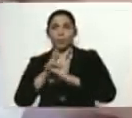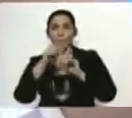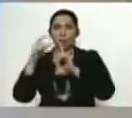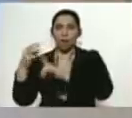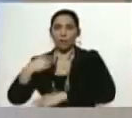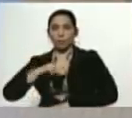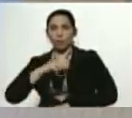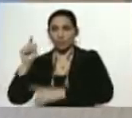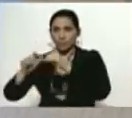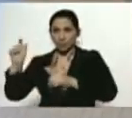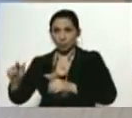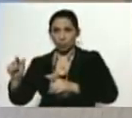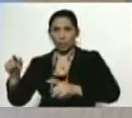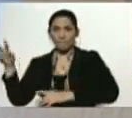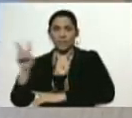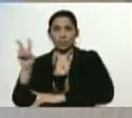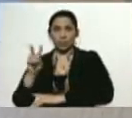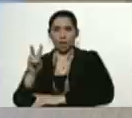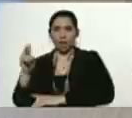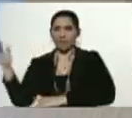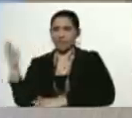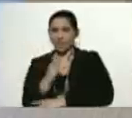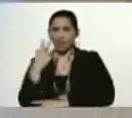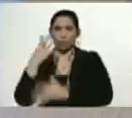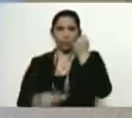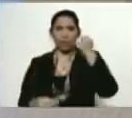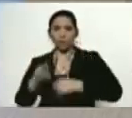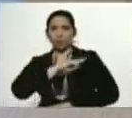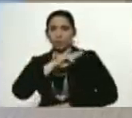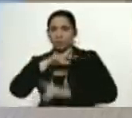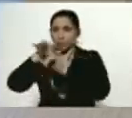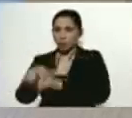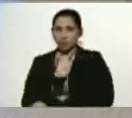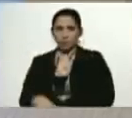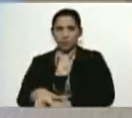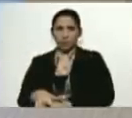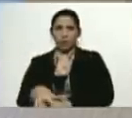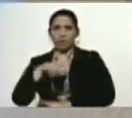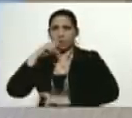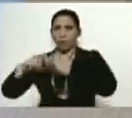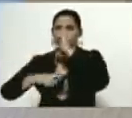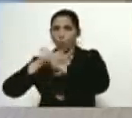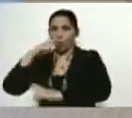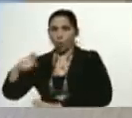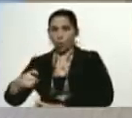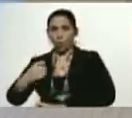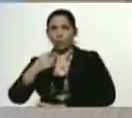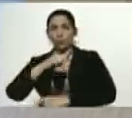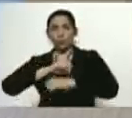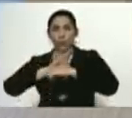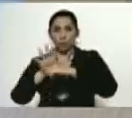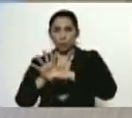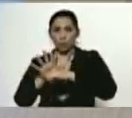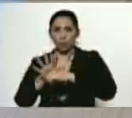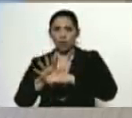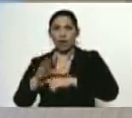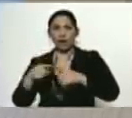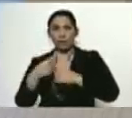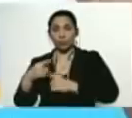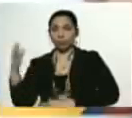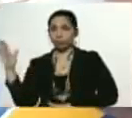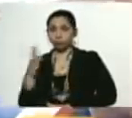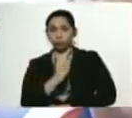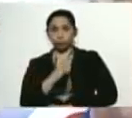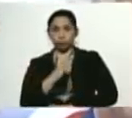nuestros connacionales que vinieron huyendo del racismo, de la xenofobia, del odio y del coronavirus, pues se trajeron